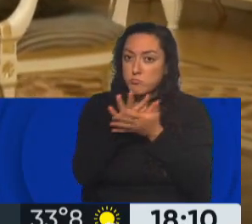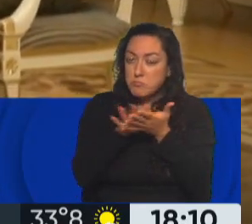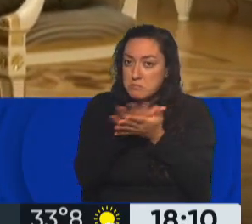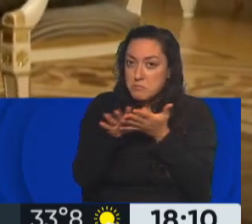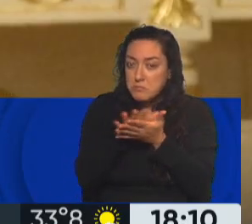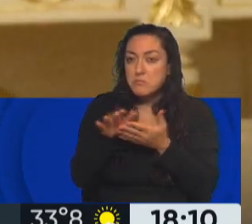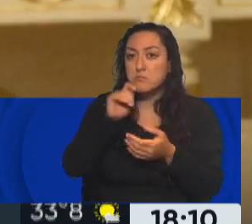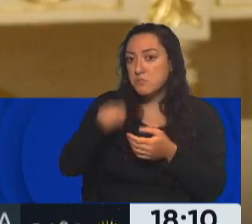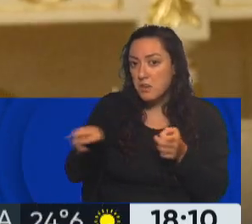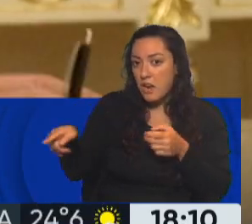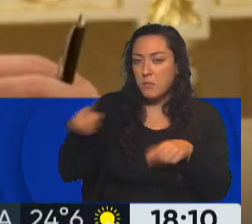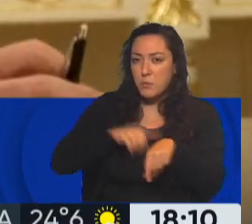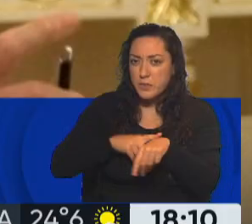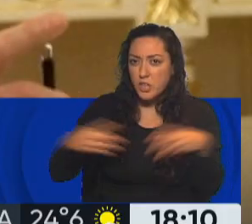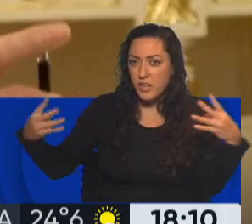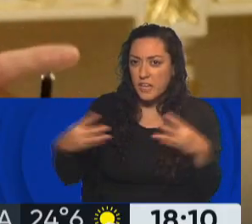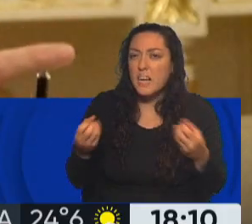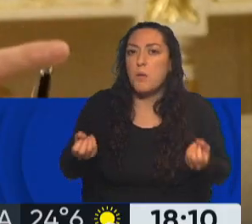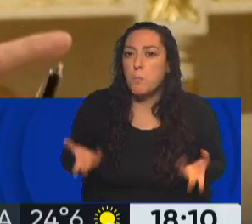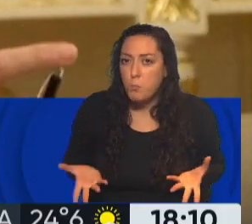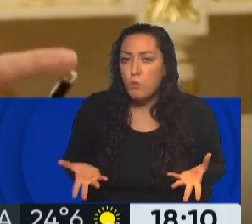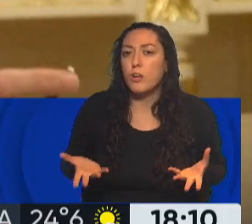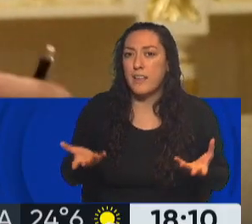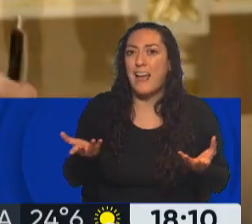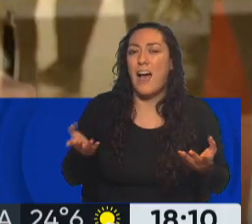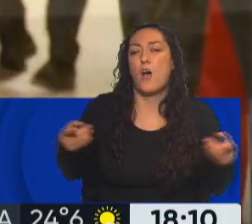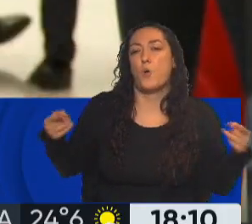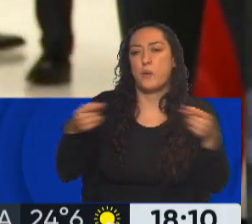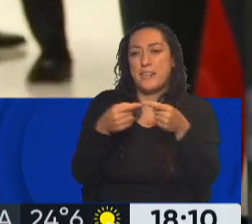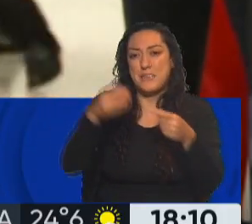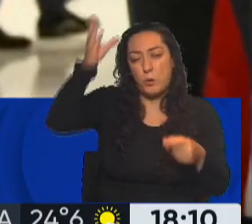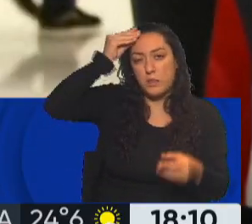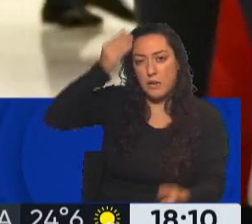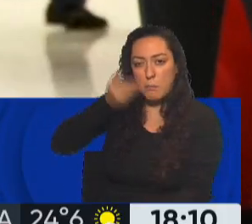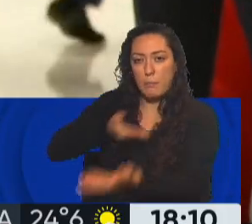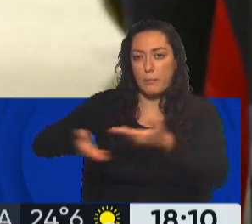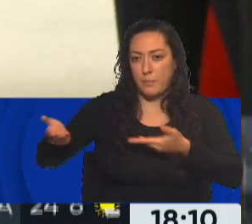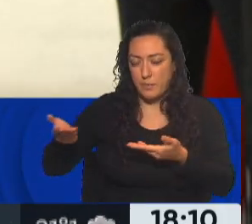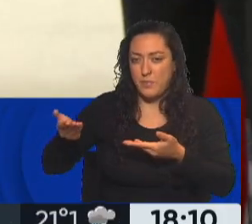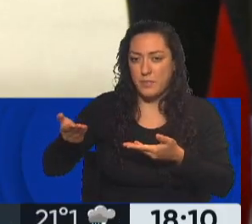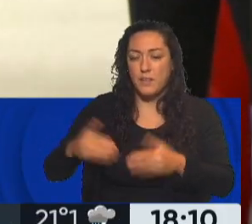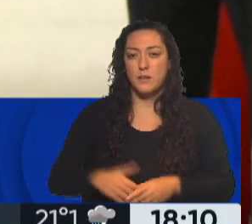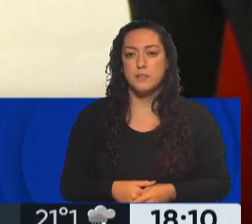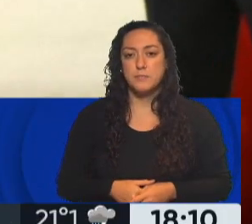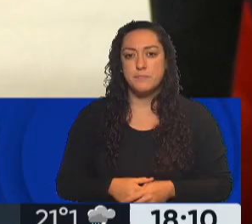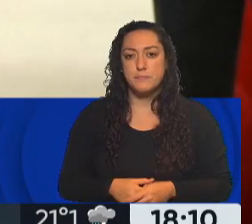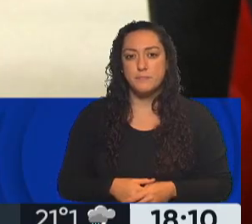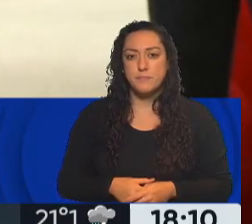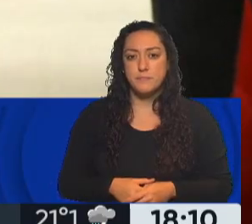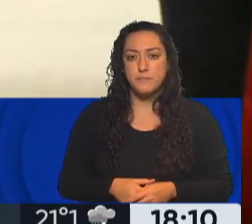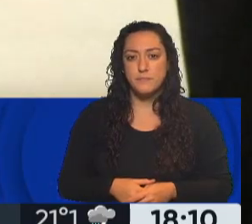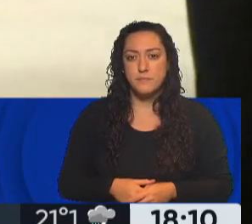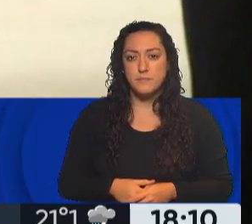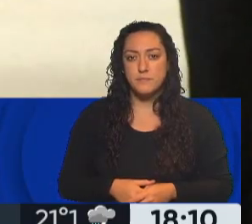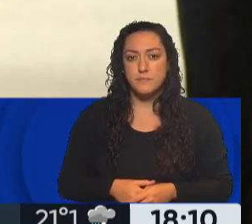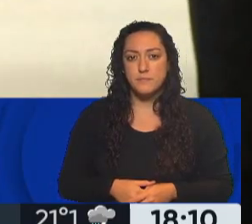Zelensky en medio de la guerra tienen que ver con la concepción transaccional que Trump busca imprimirle a su administración.